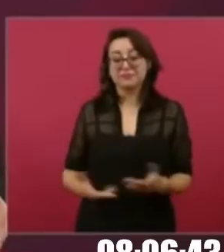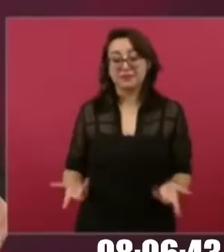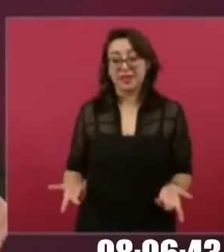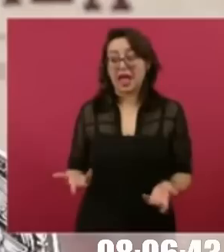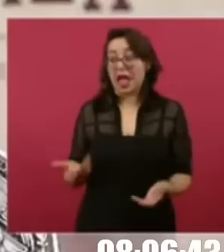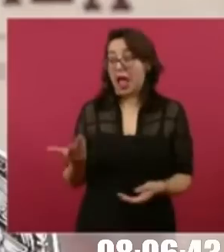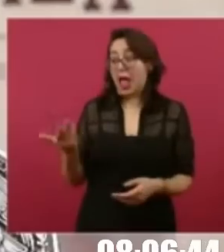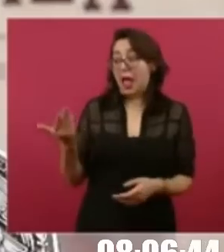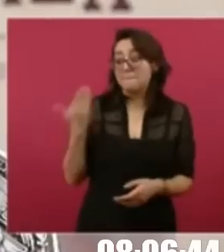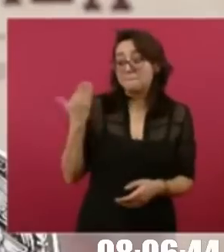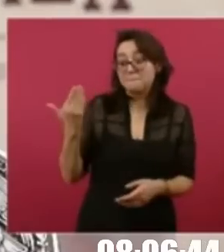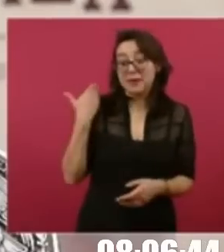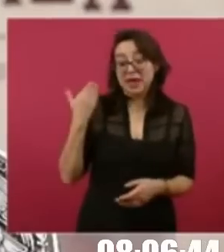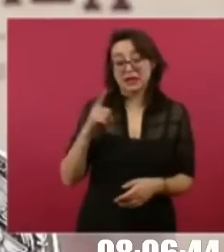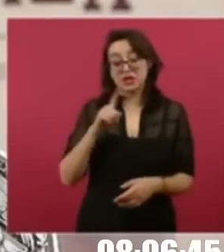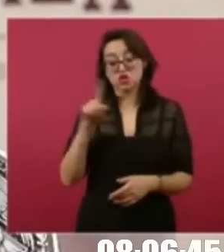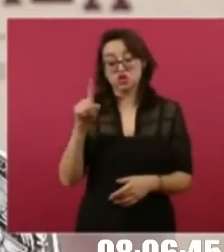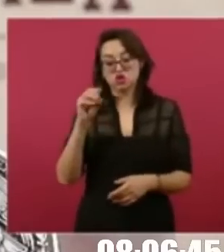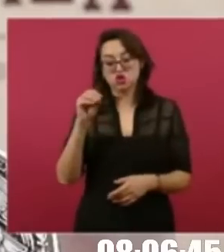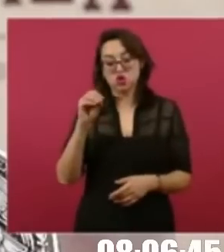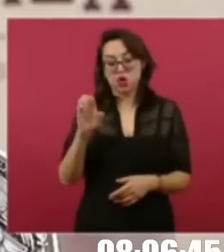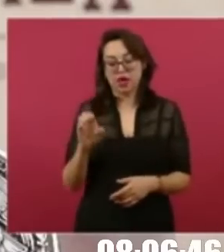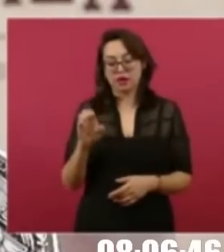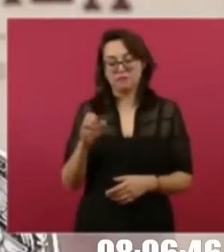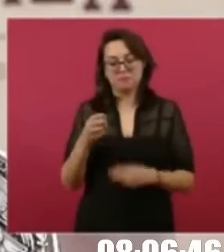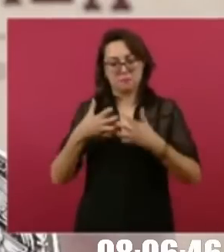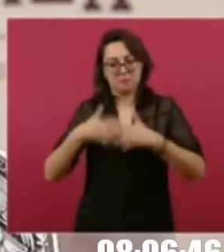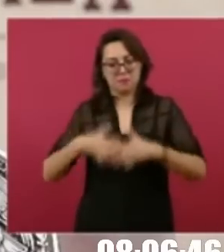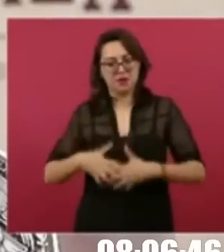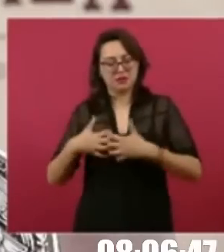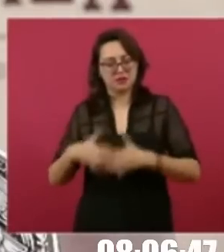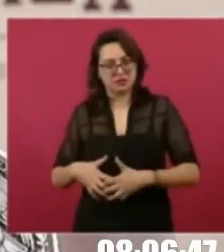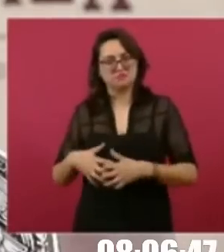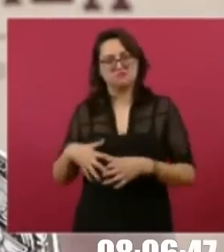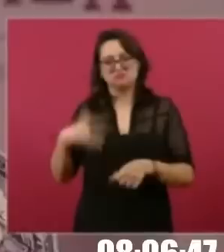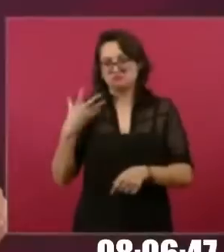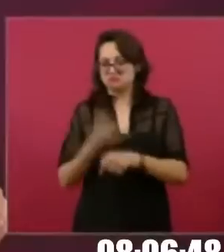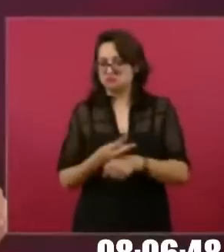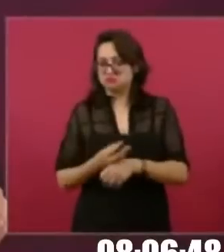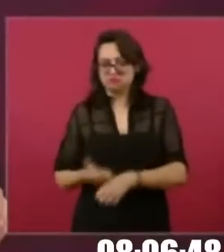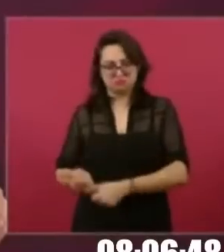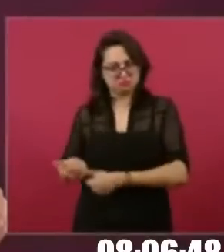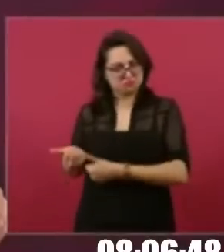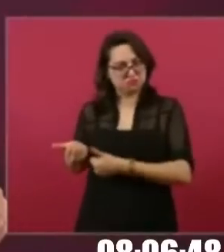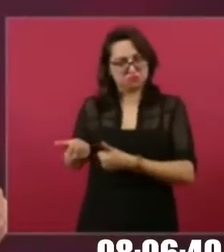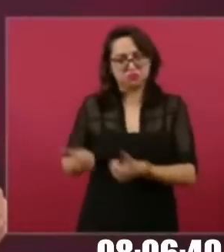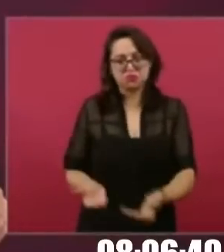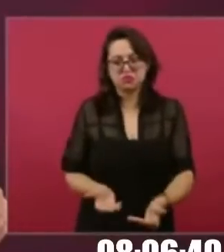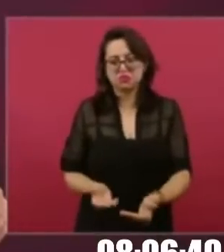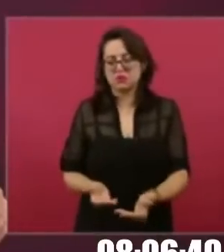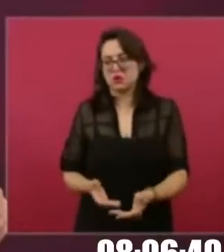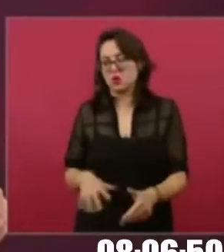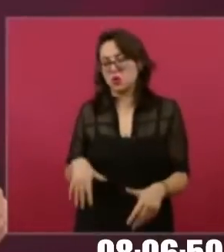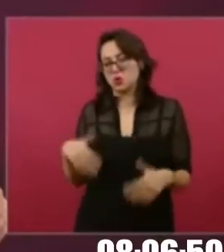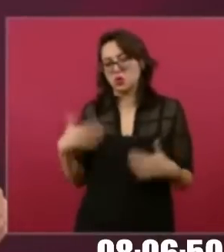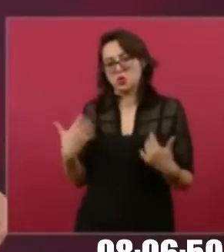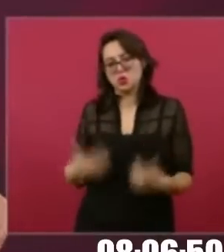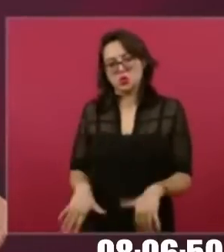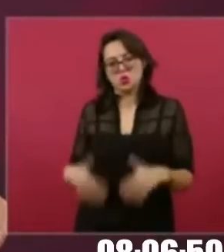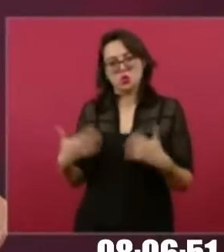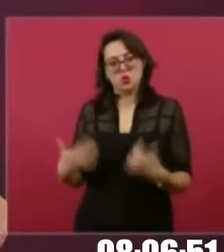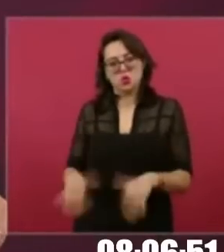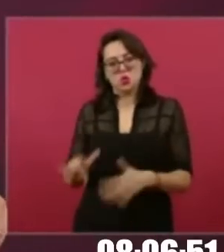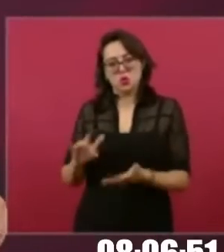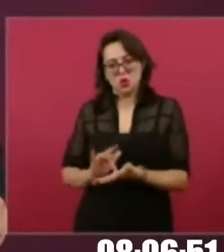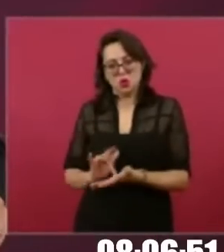de los problemas que se tiene en una comunidad tan importante el hospital